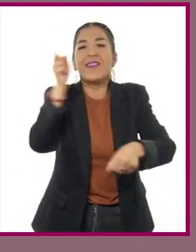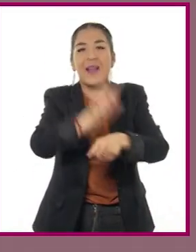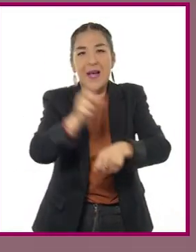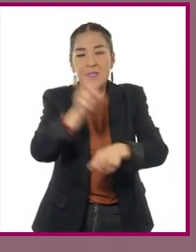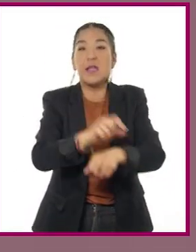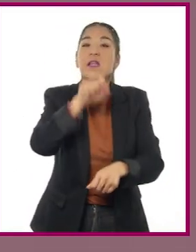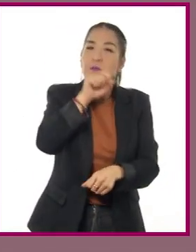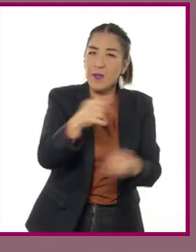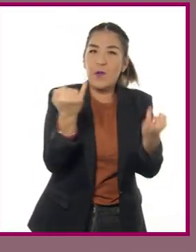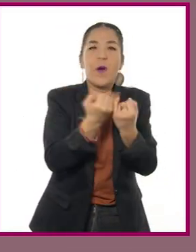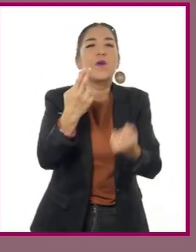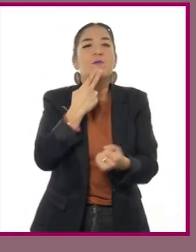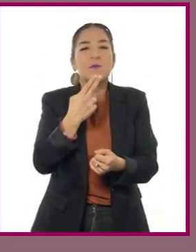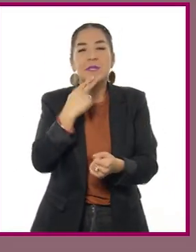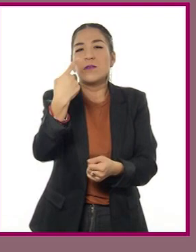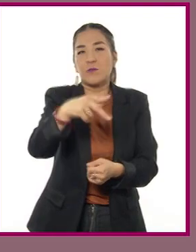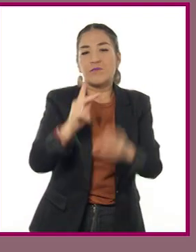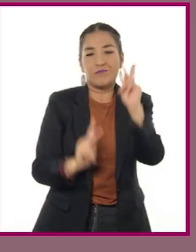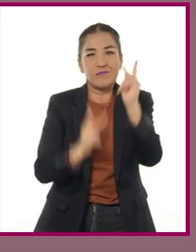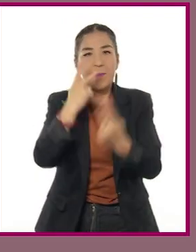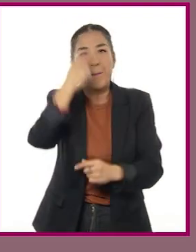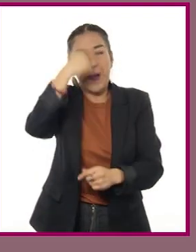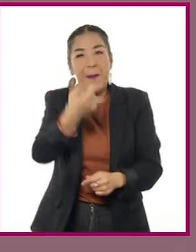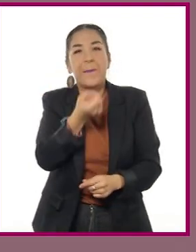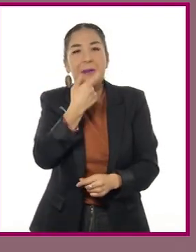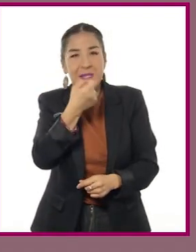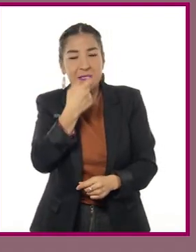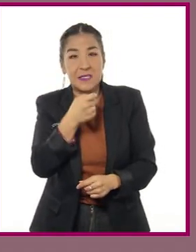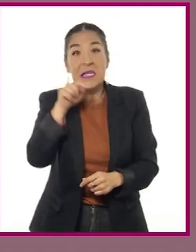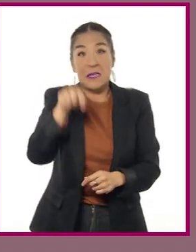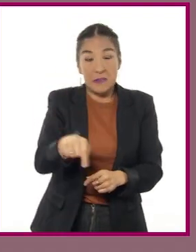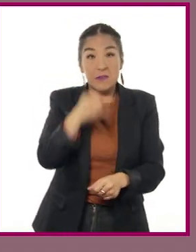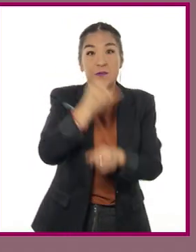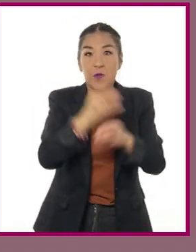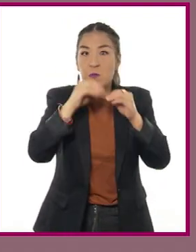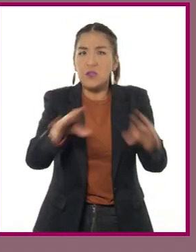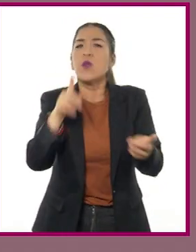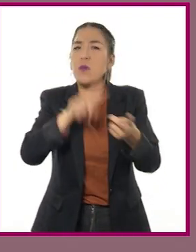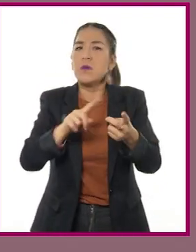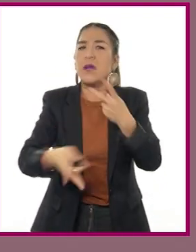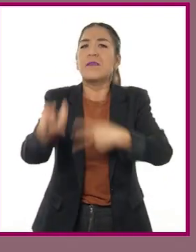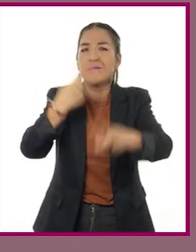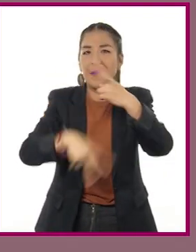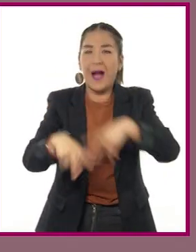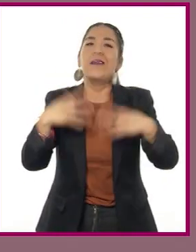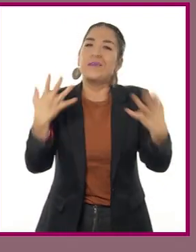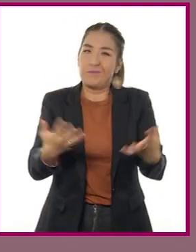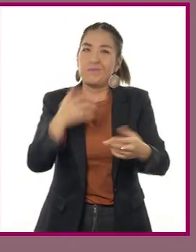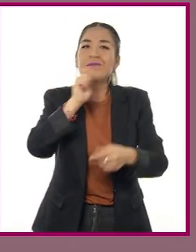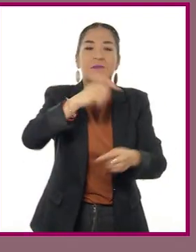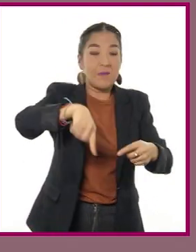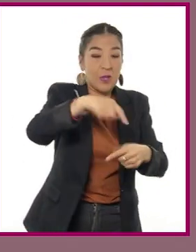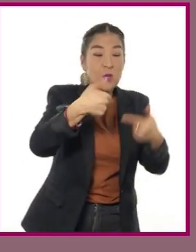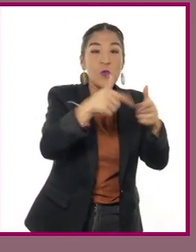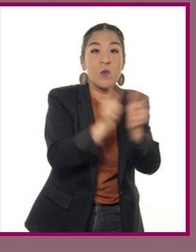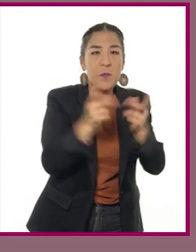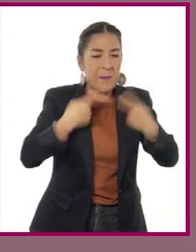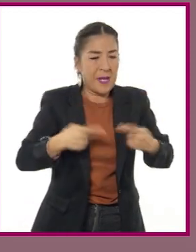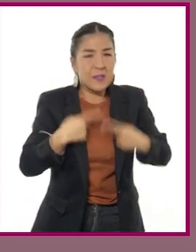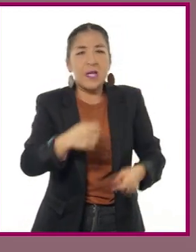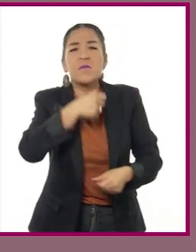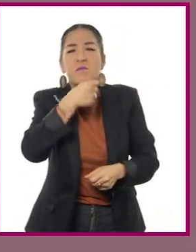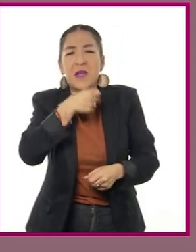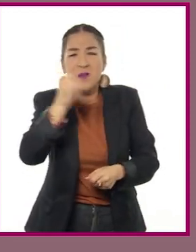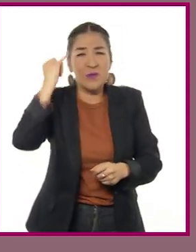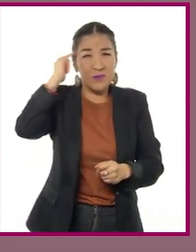como el uso de sus plantas medicinales. Esta información fue obtenida a través de las averiguaciones realizadas con ancianos e